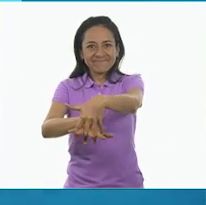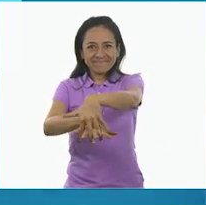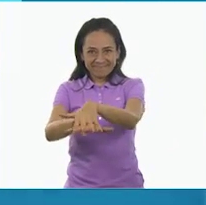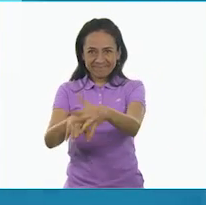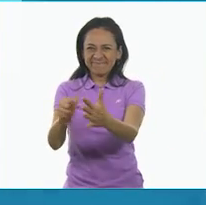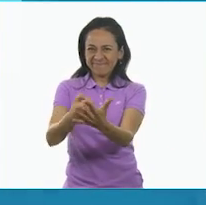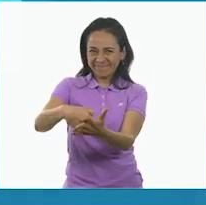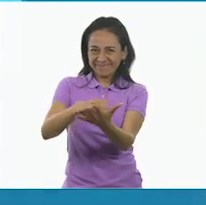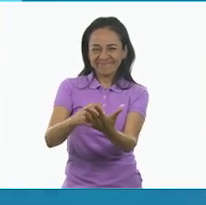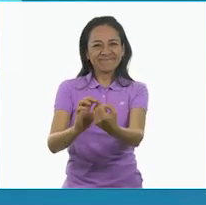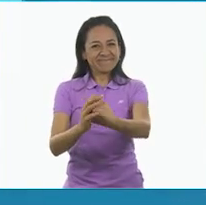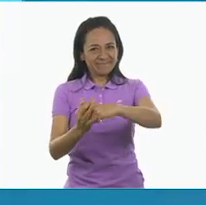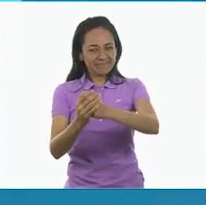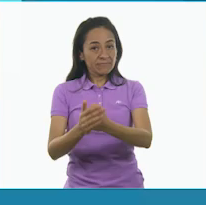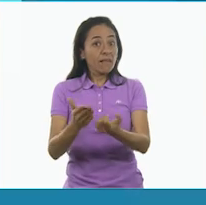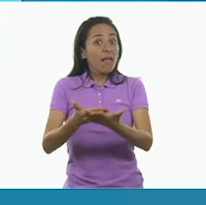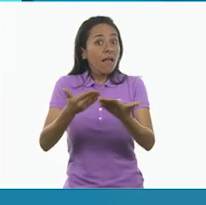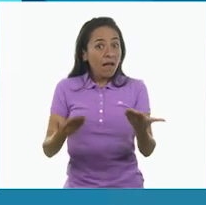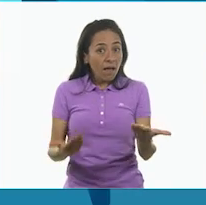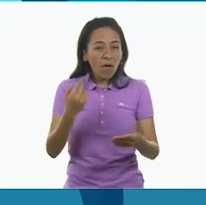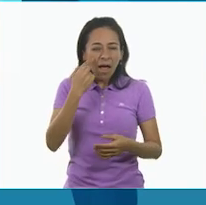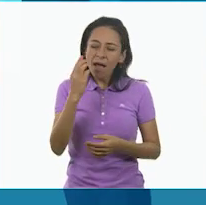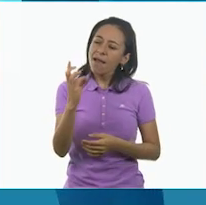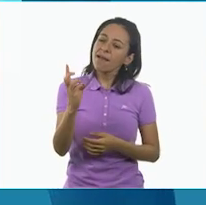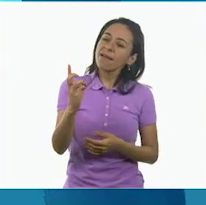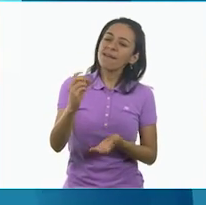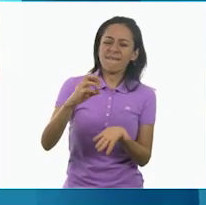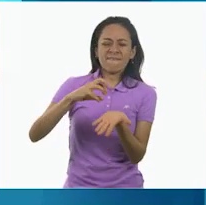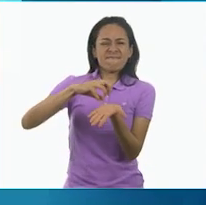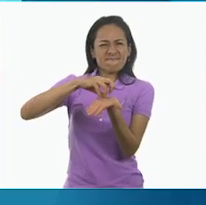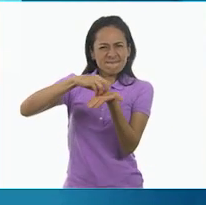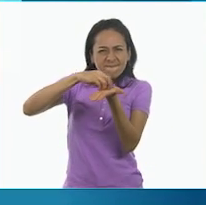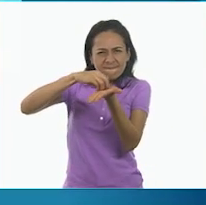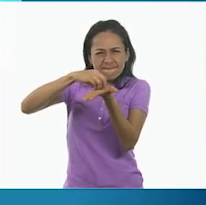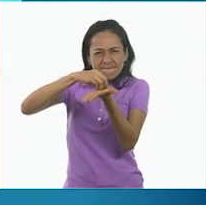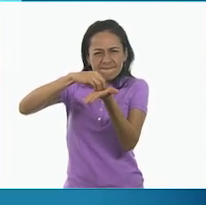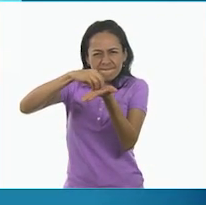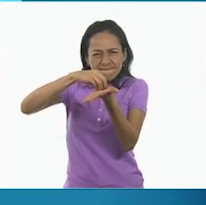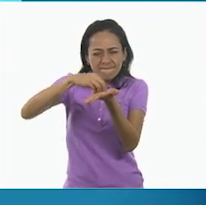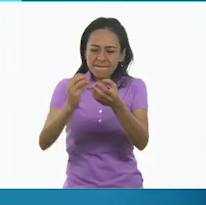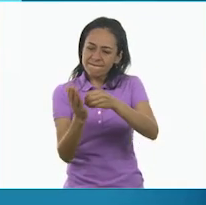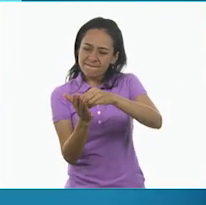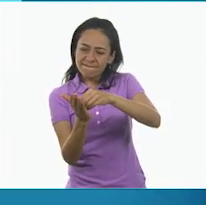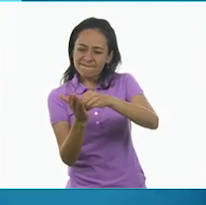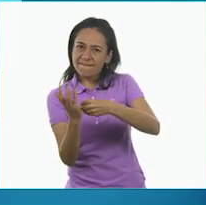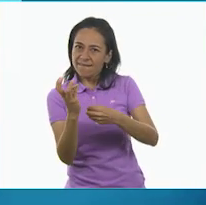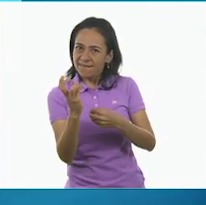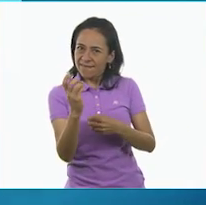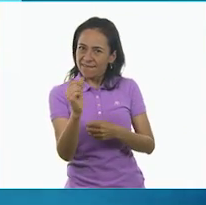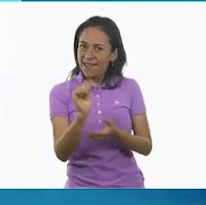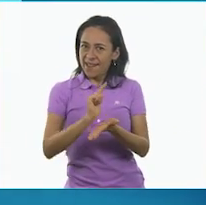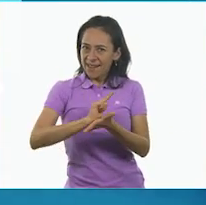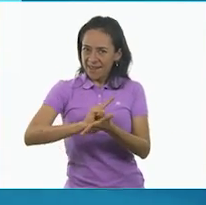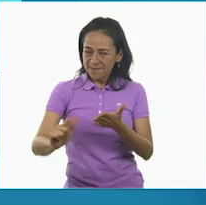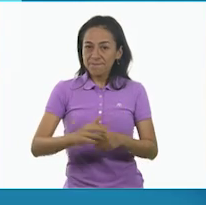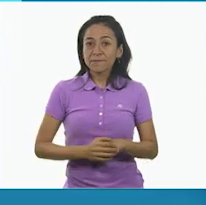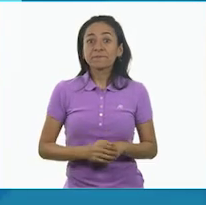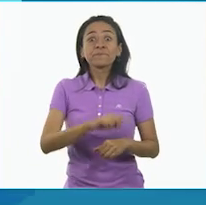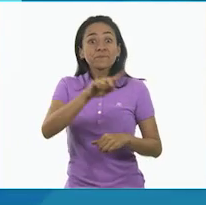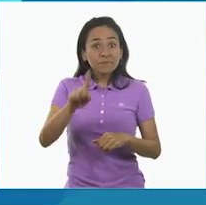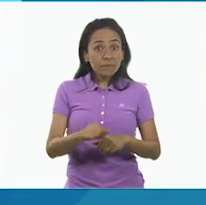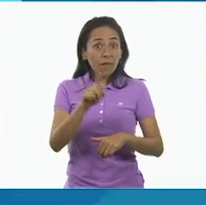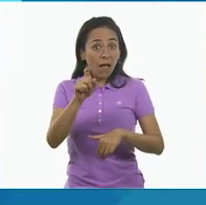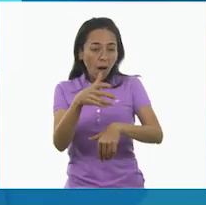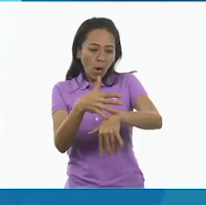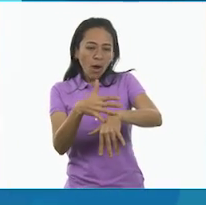dedos. Ahora haz como que rasguñas la palma de tus manos para lavar tus uñas. Enjuaga tus manos con